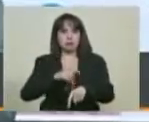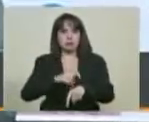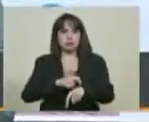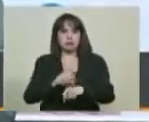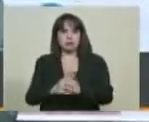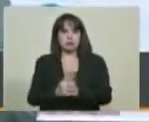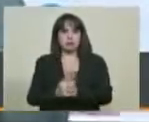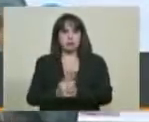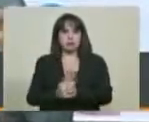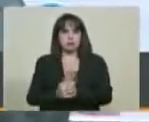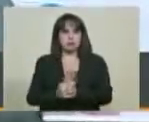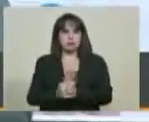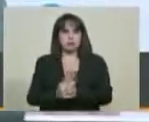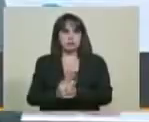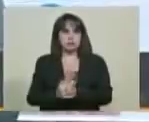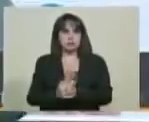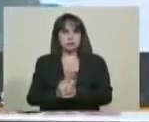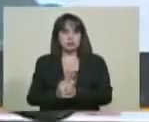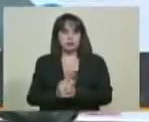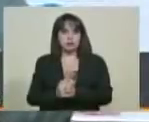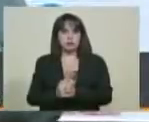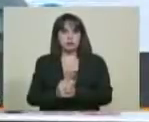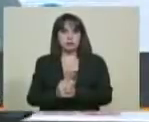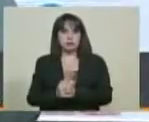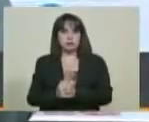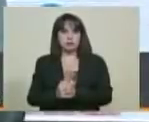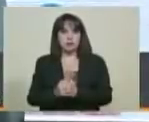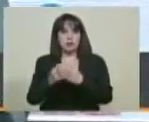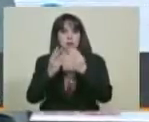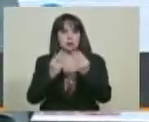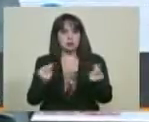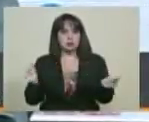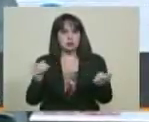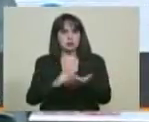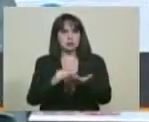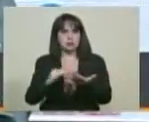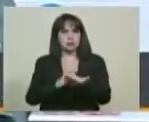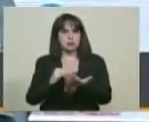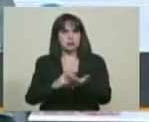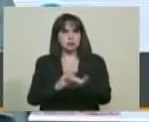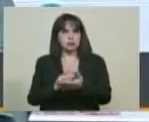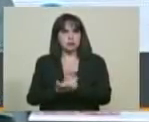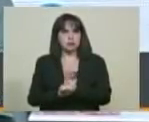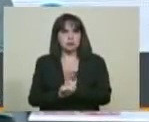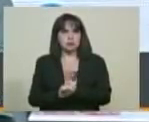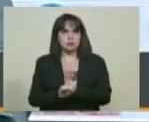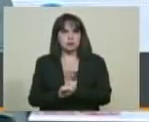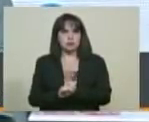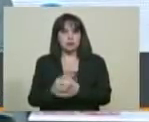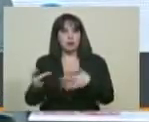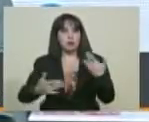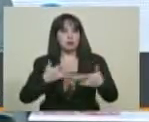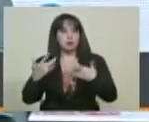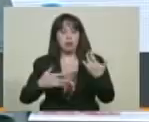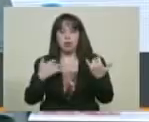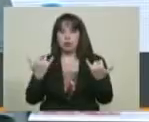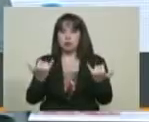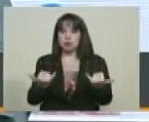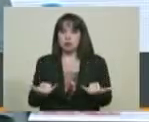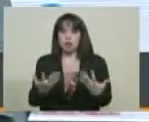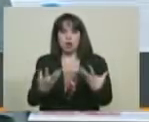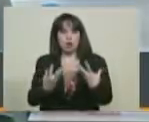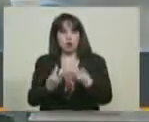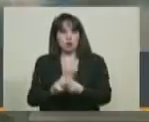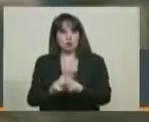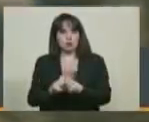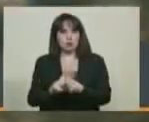El principal tema del país, principal asunto a resolver en revolución. Yo he activado un conjunto de